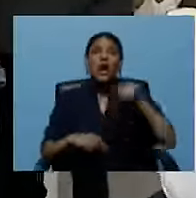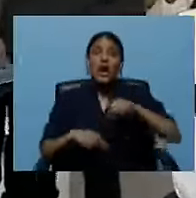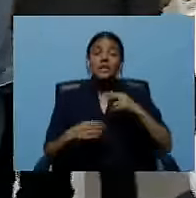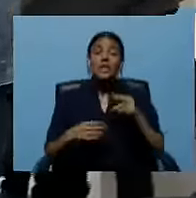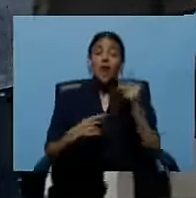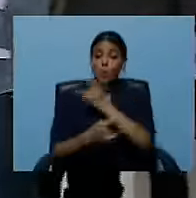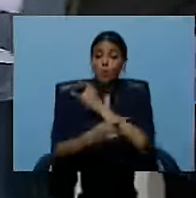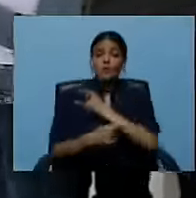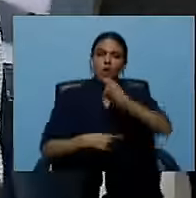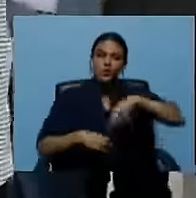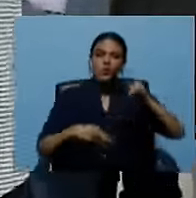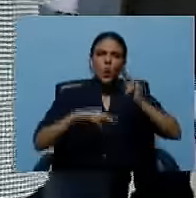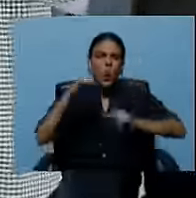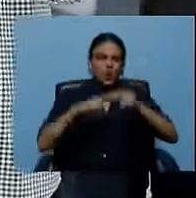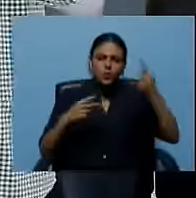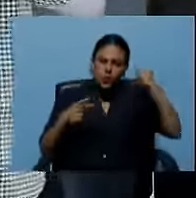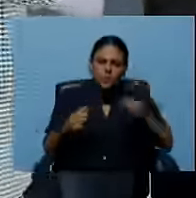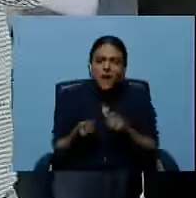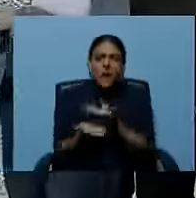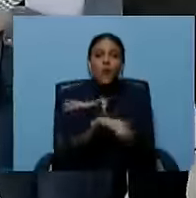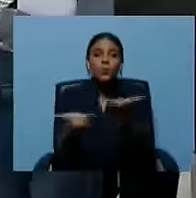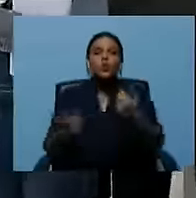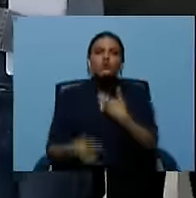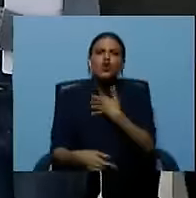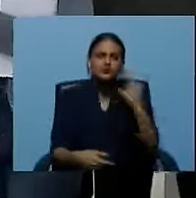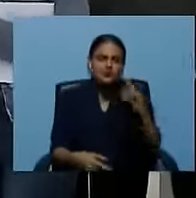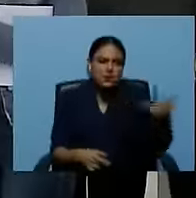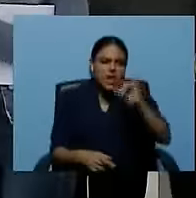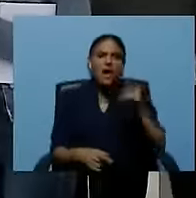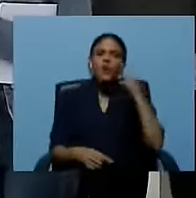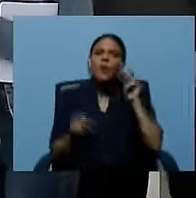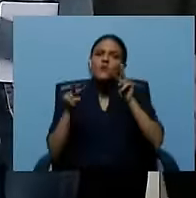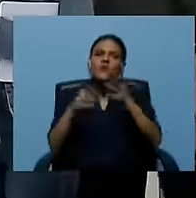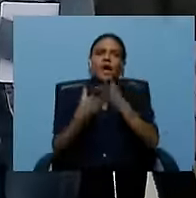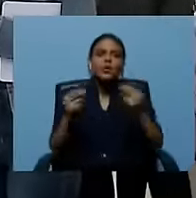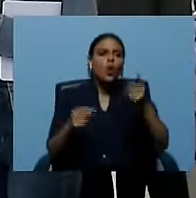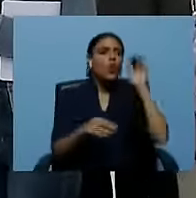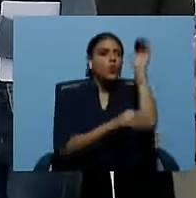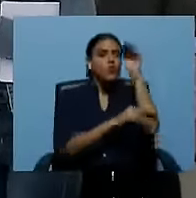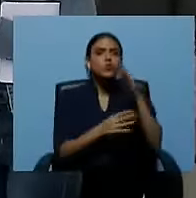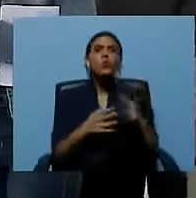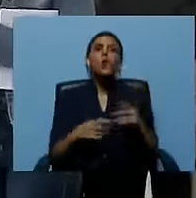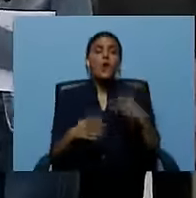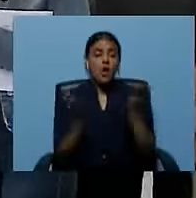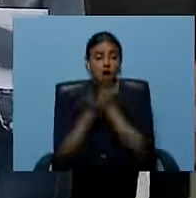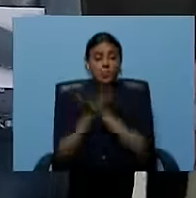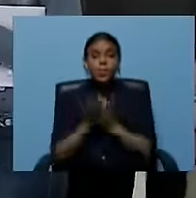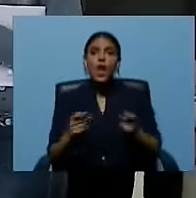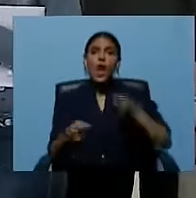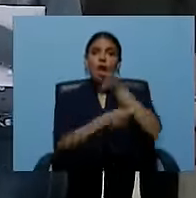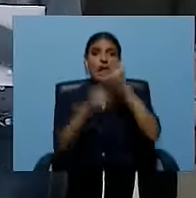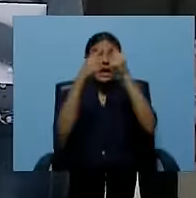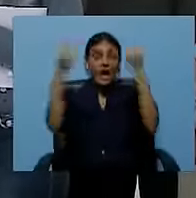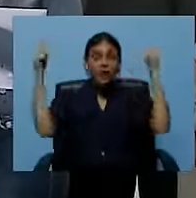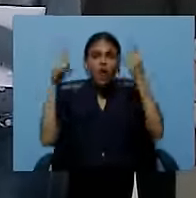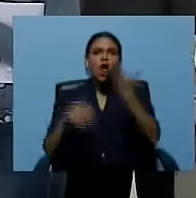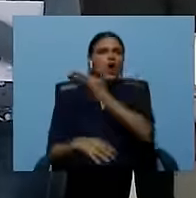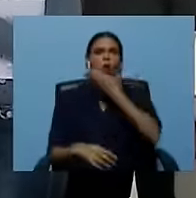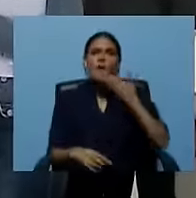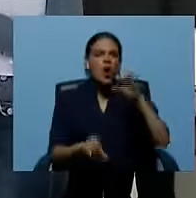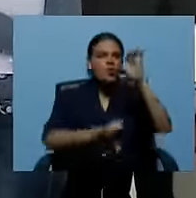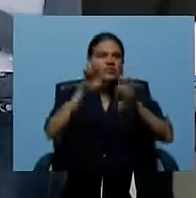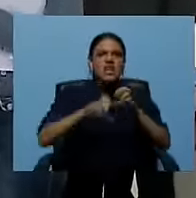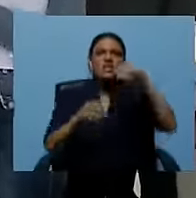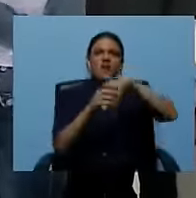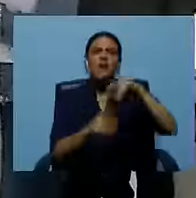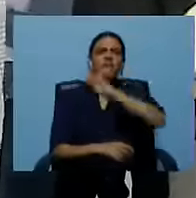ustedes. Las quiero y los quiero ver estudiando aquí y graduándose y ser los mejores científicos de